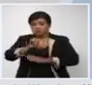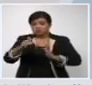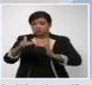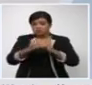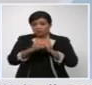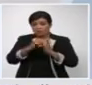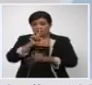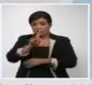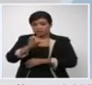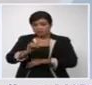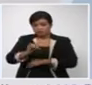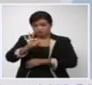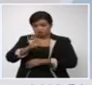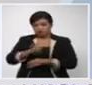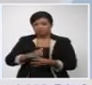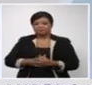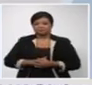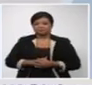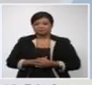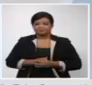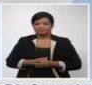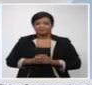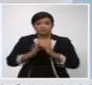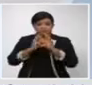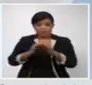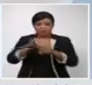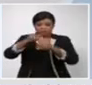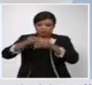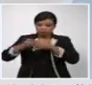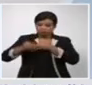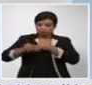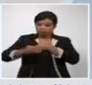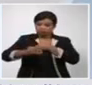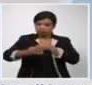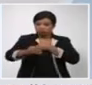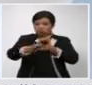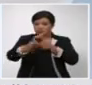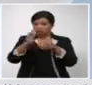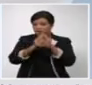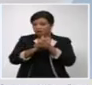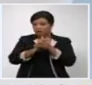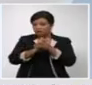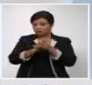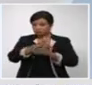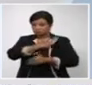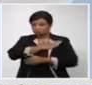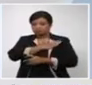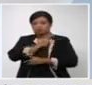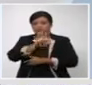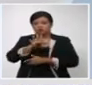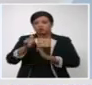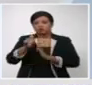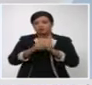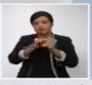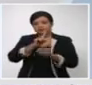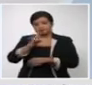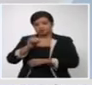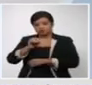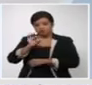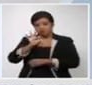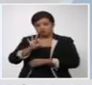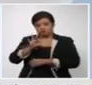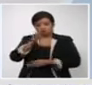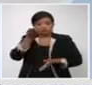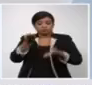5.108, lo cual también va en correspondencia con el número de casos confirmados y el número de altas que